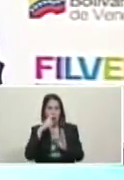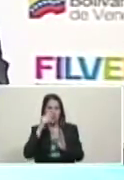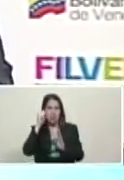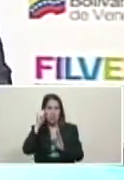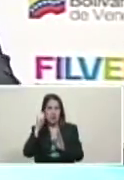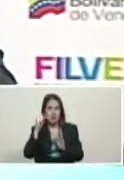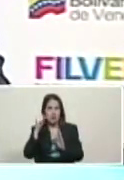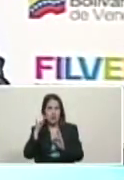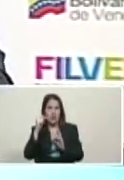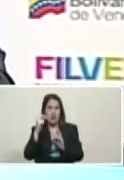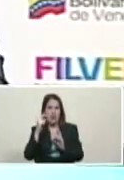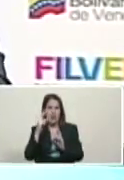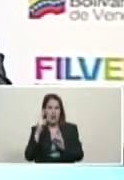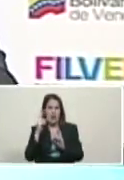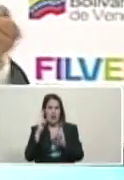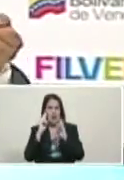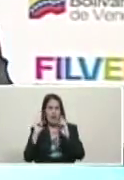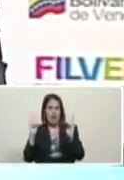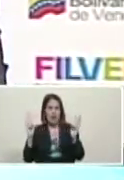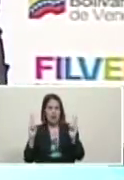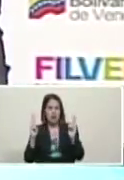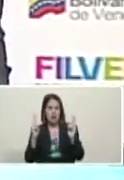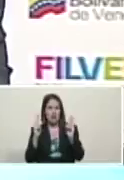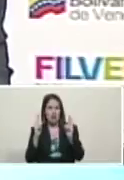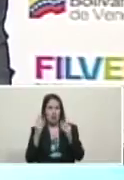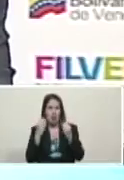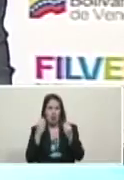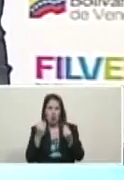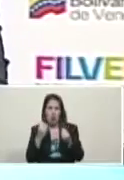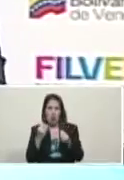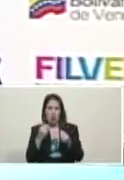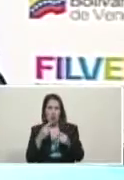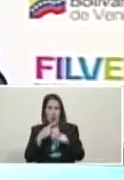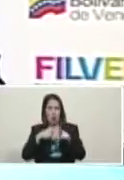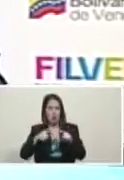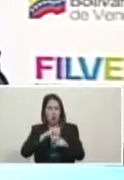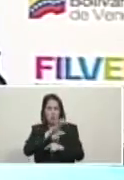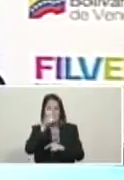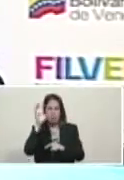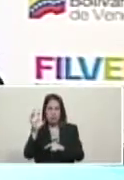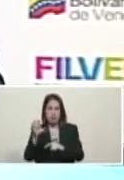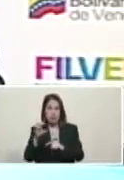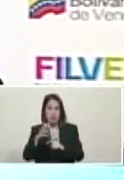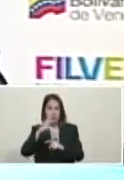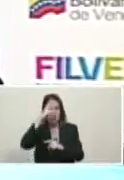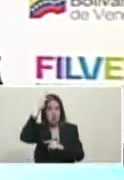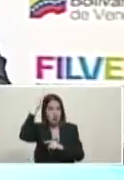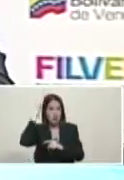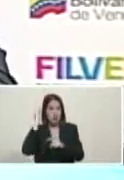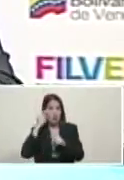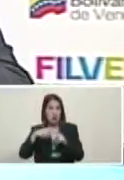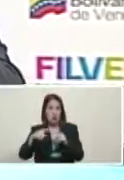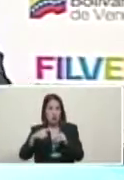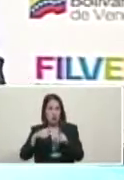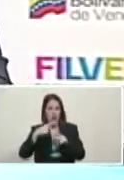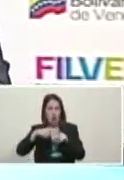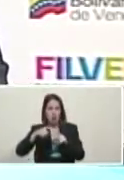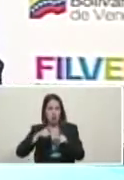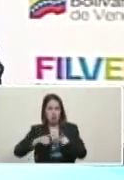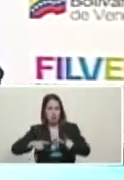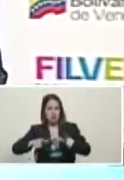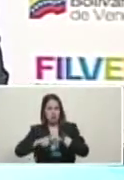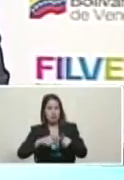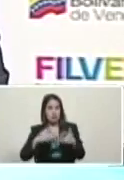manejando un carro de Galicia a Valencia, o de Roma a Milán, Maduro, Maduro, Maduro, pero es una